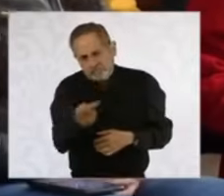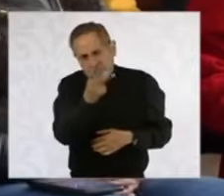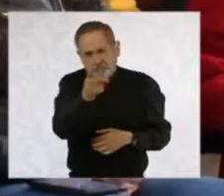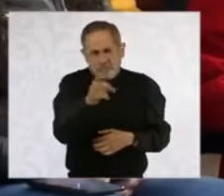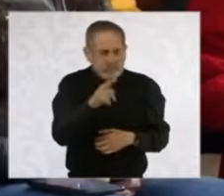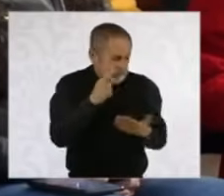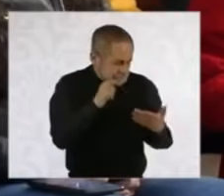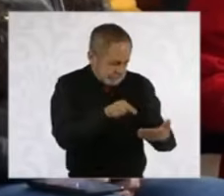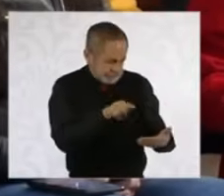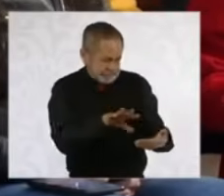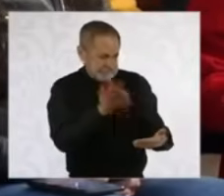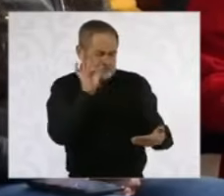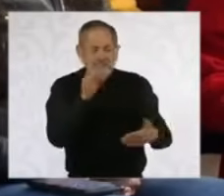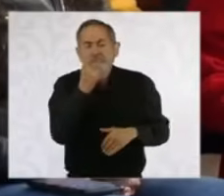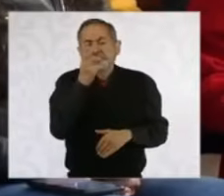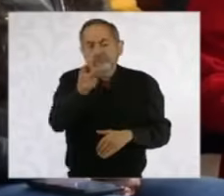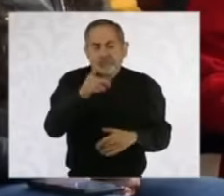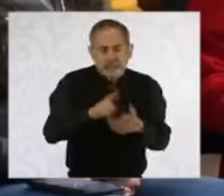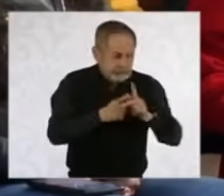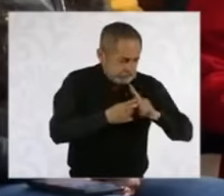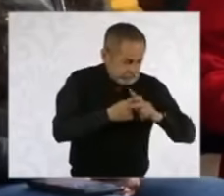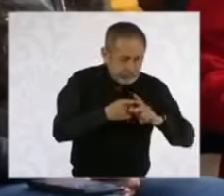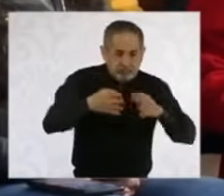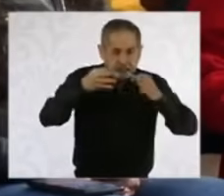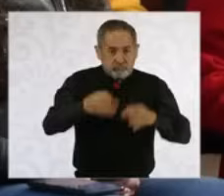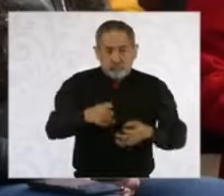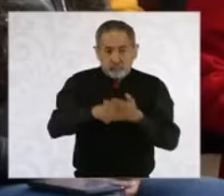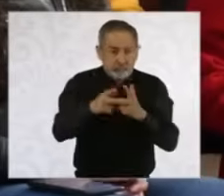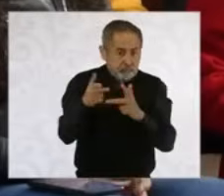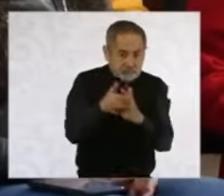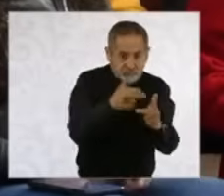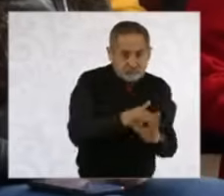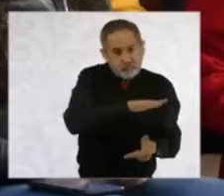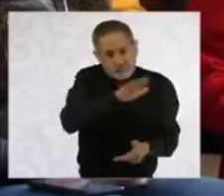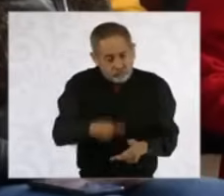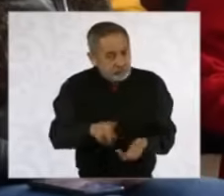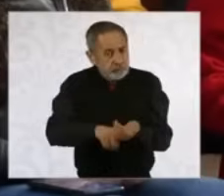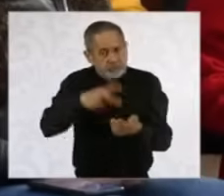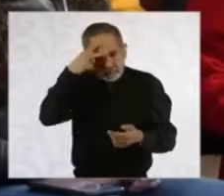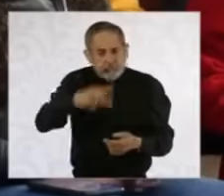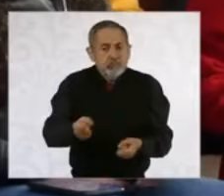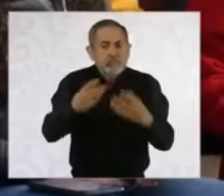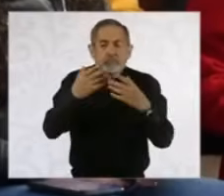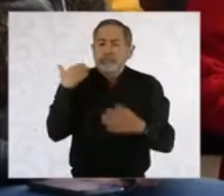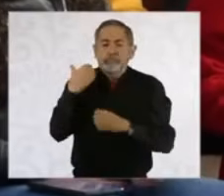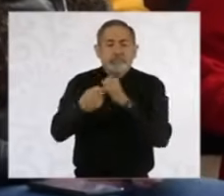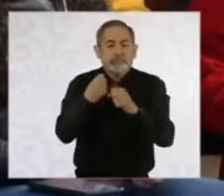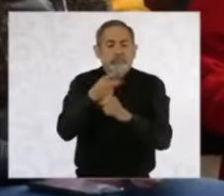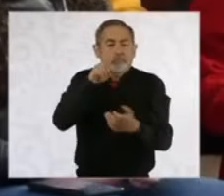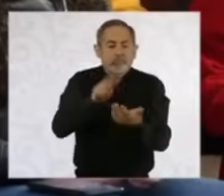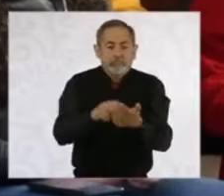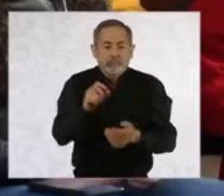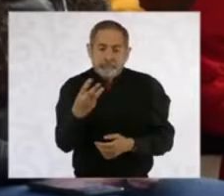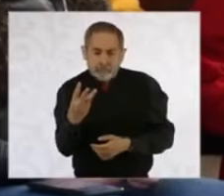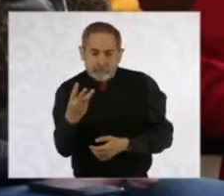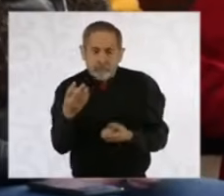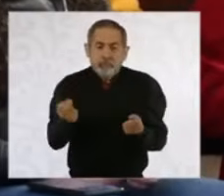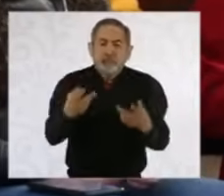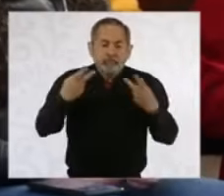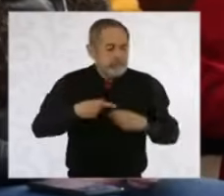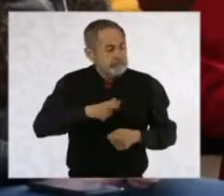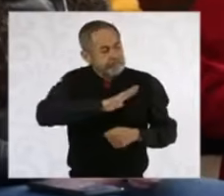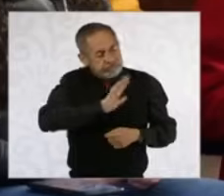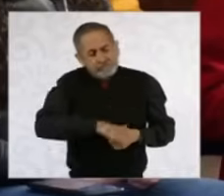una parte que dice que, de acuerdo a datos oficiales de homicidios definitivos en México, en el 2023 el número total de defunciones